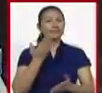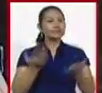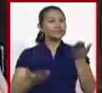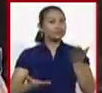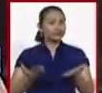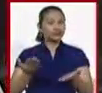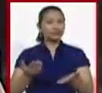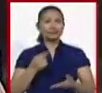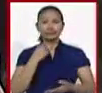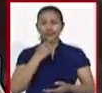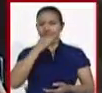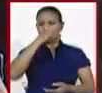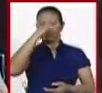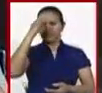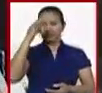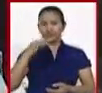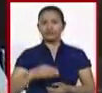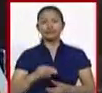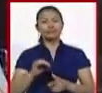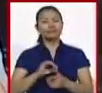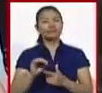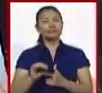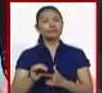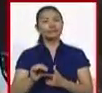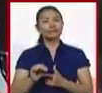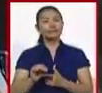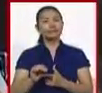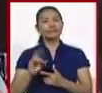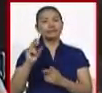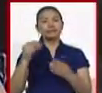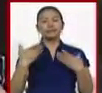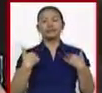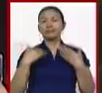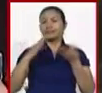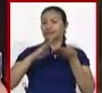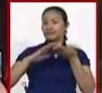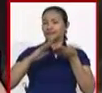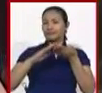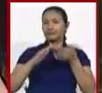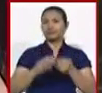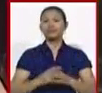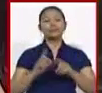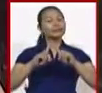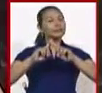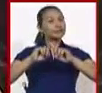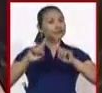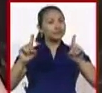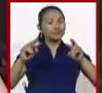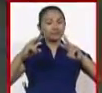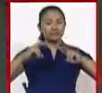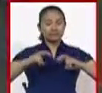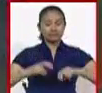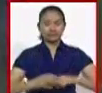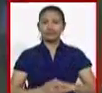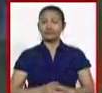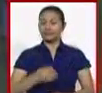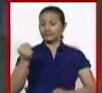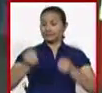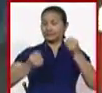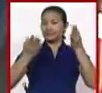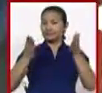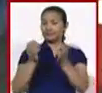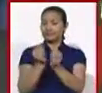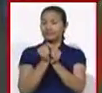que posiblemente haya estado bajo influencia alcohólica o tal vez no tenía licencia de conducir. Sin embargo, esto se está investigando. El conductor